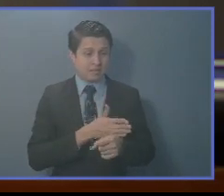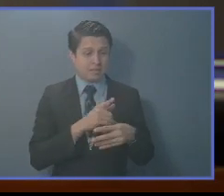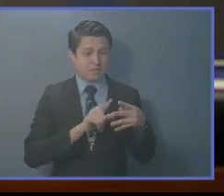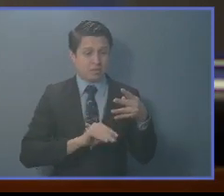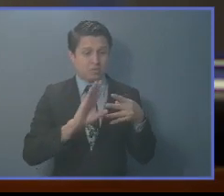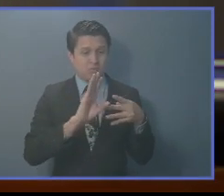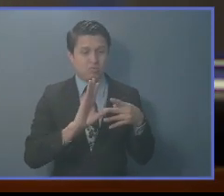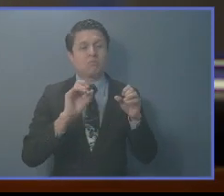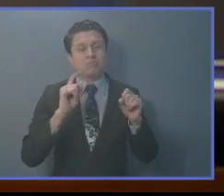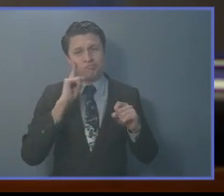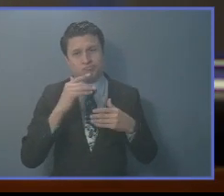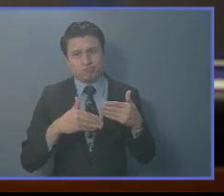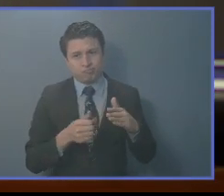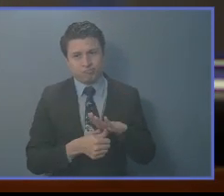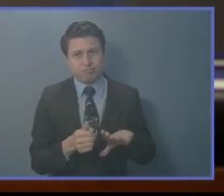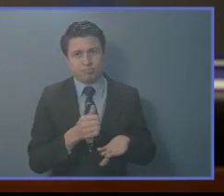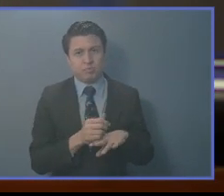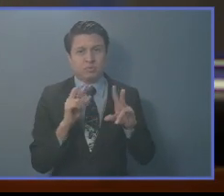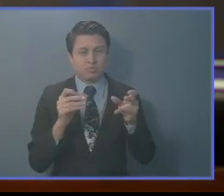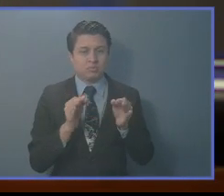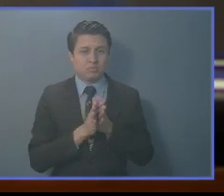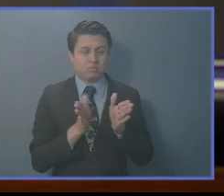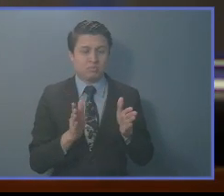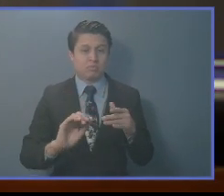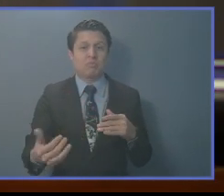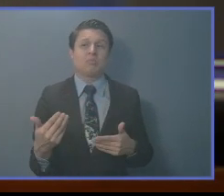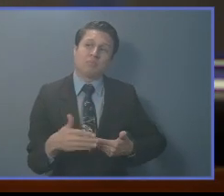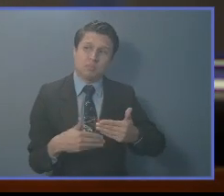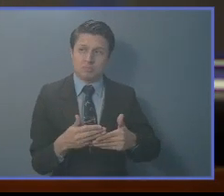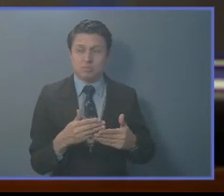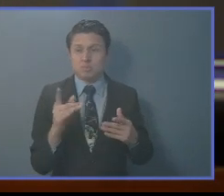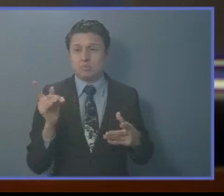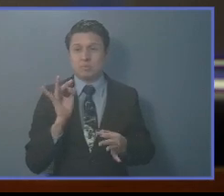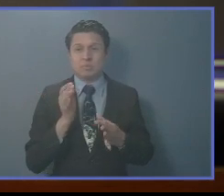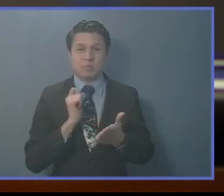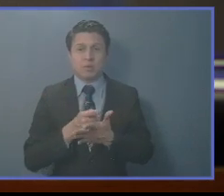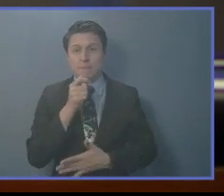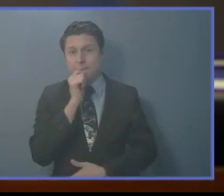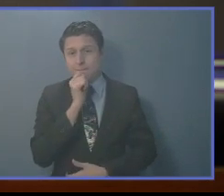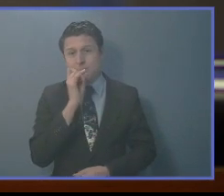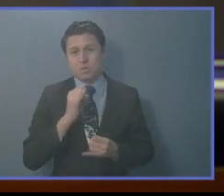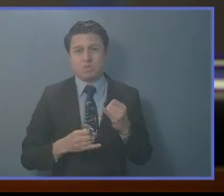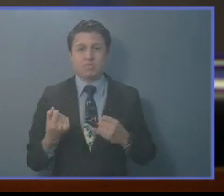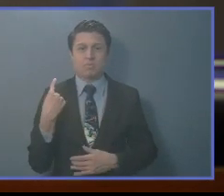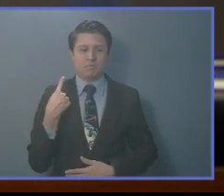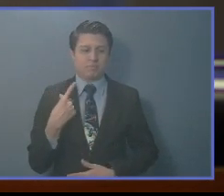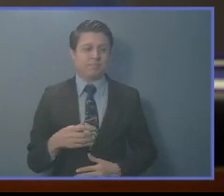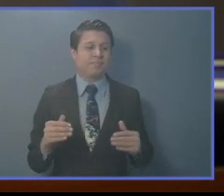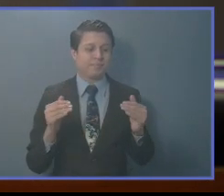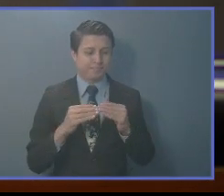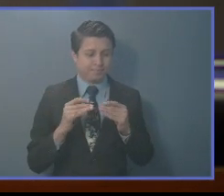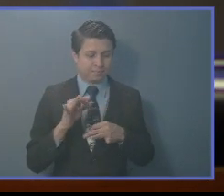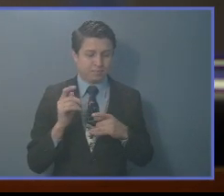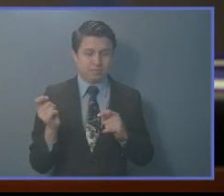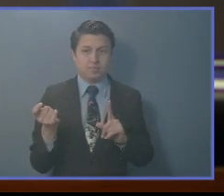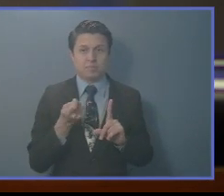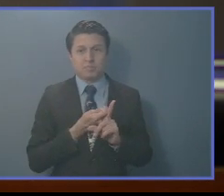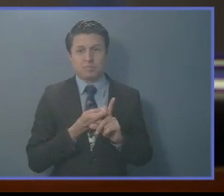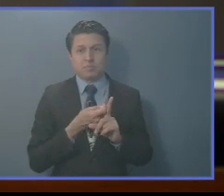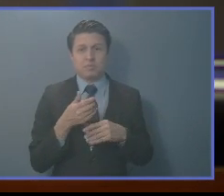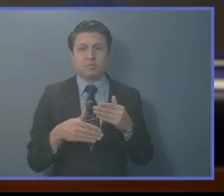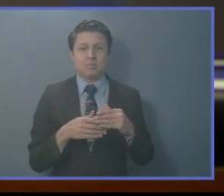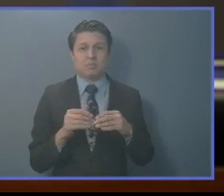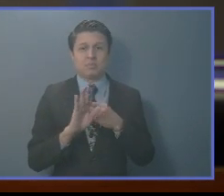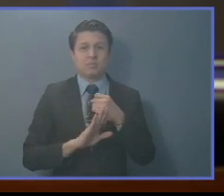Constitución para la atención administrativa en términos de inquirir y consecuentemente las audiencias derivadas de este último, así como lo relativo a las medidas de protección